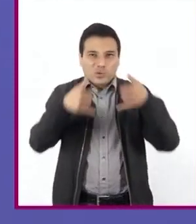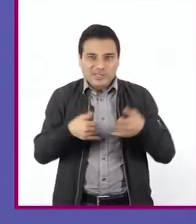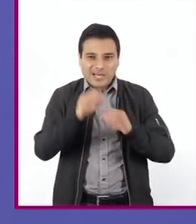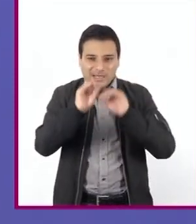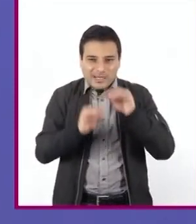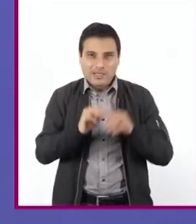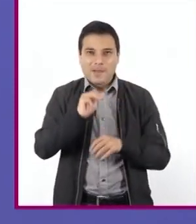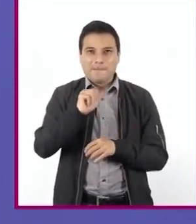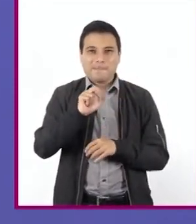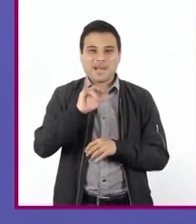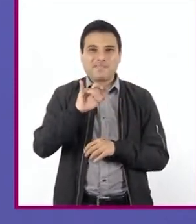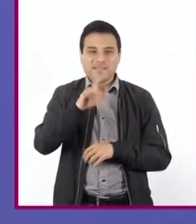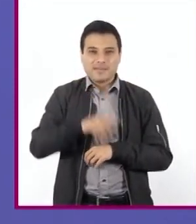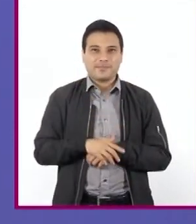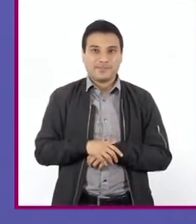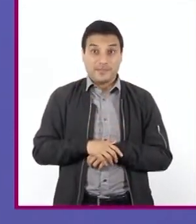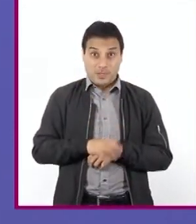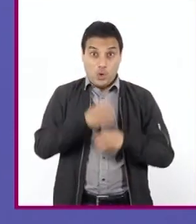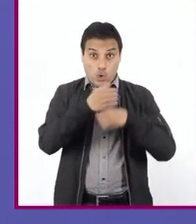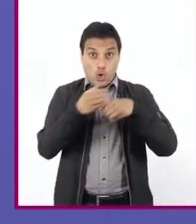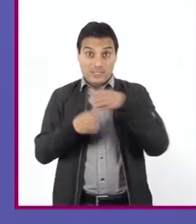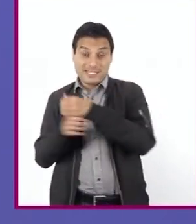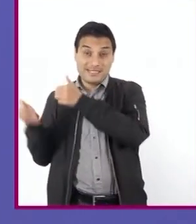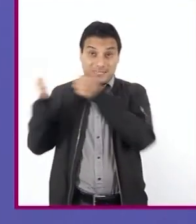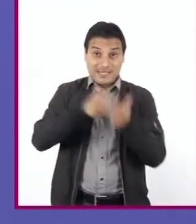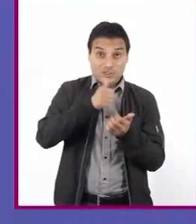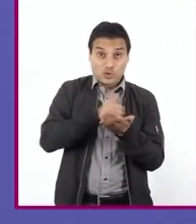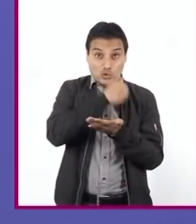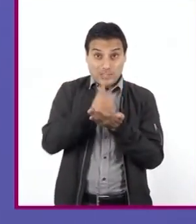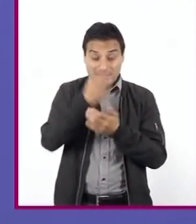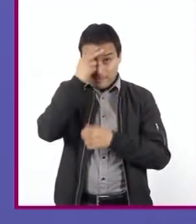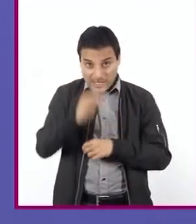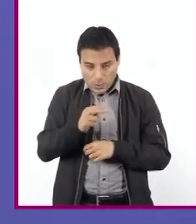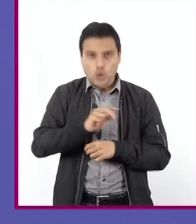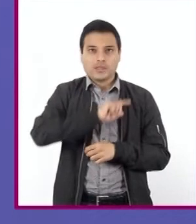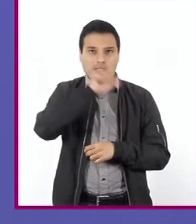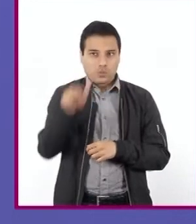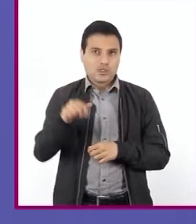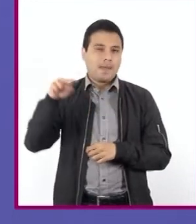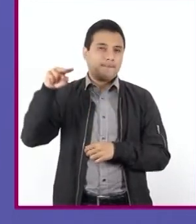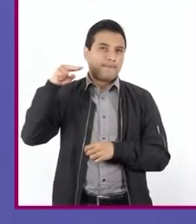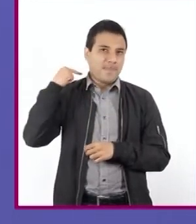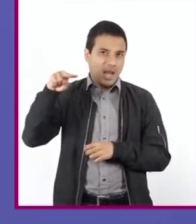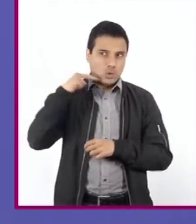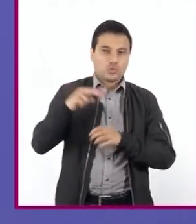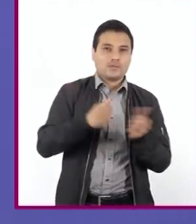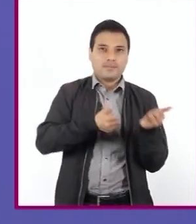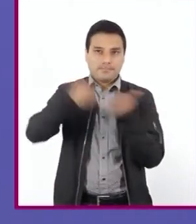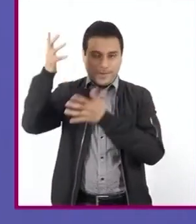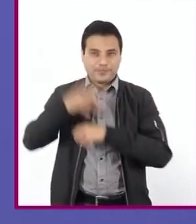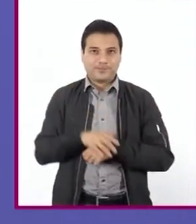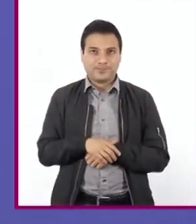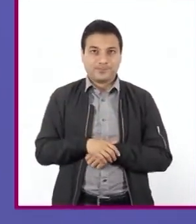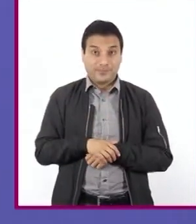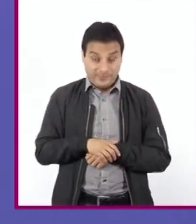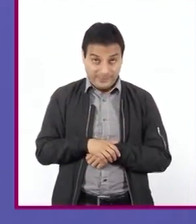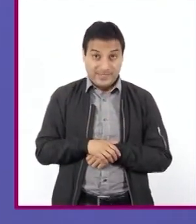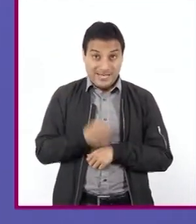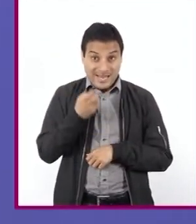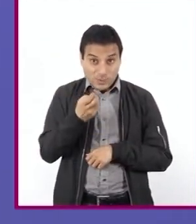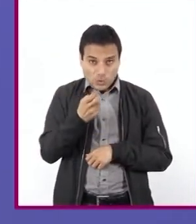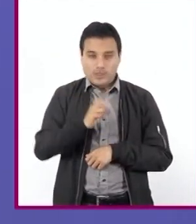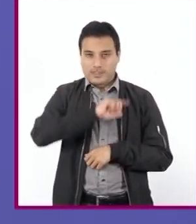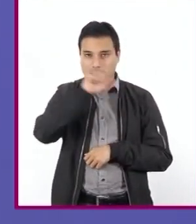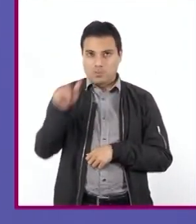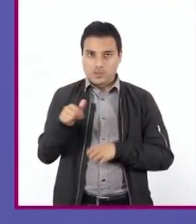eran transportadas a la Ciudad de México y de ahí se distribuían a Veracruz, donde se convertirían en parte de la